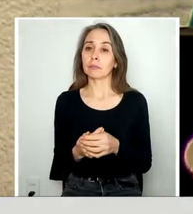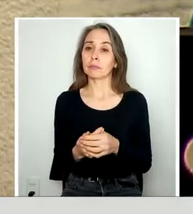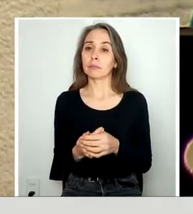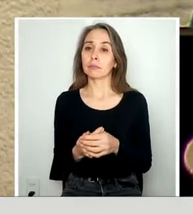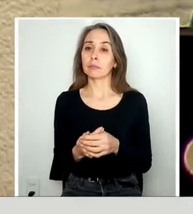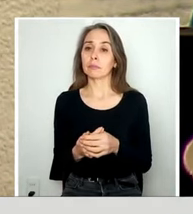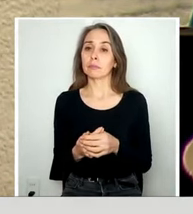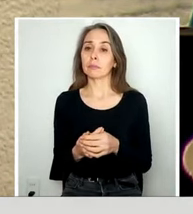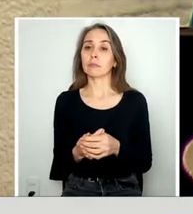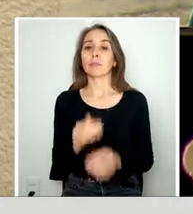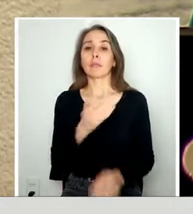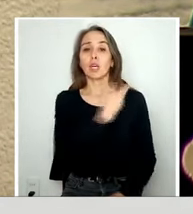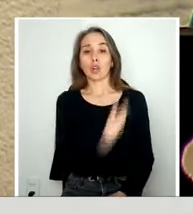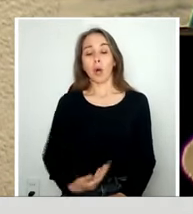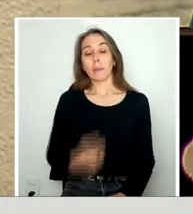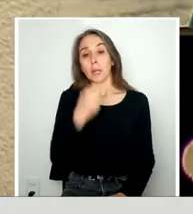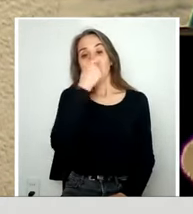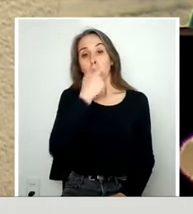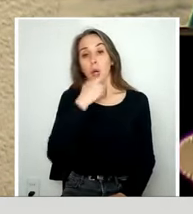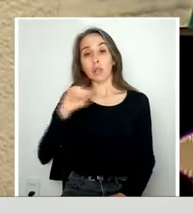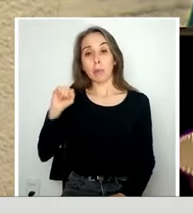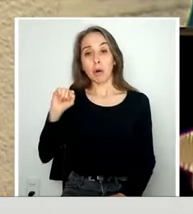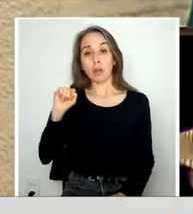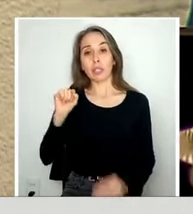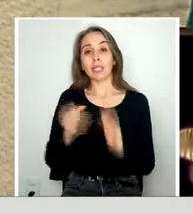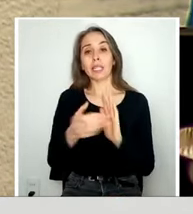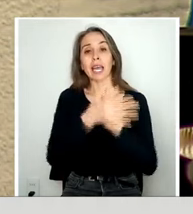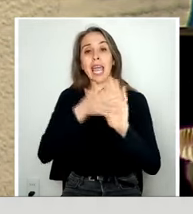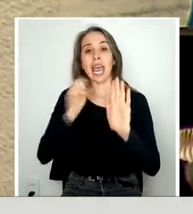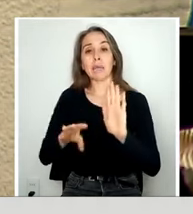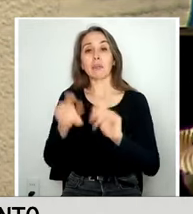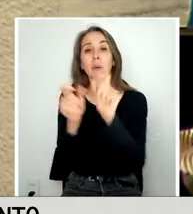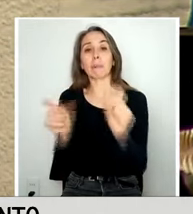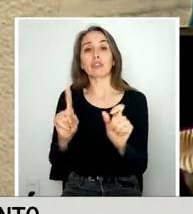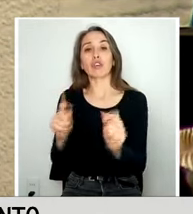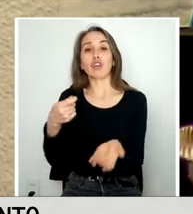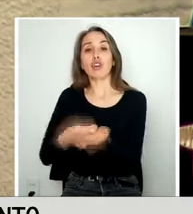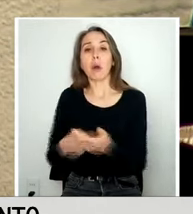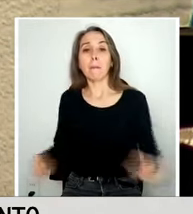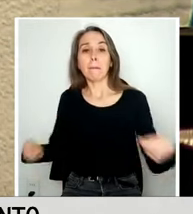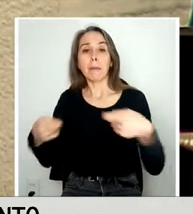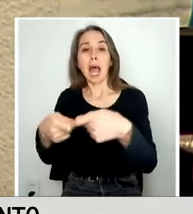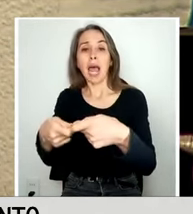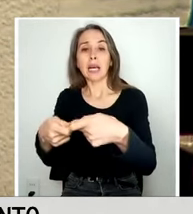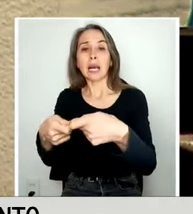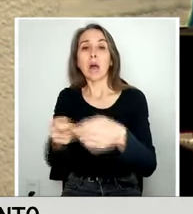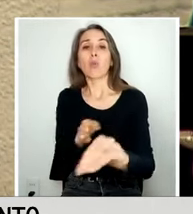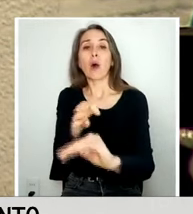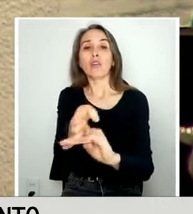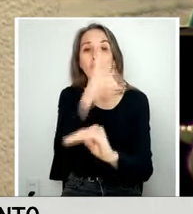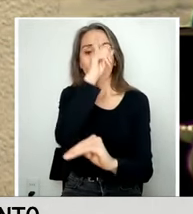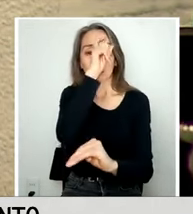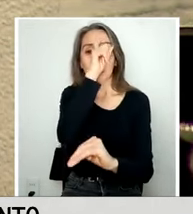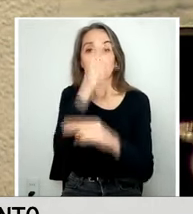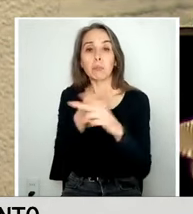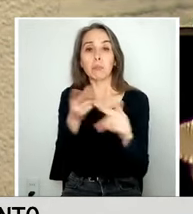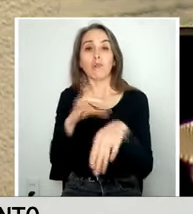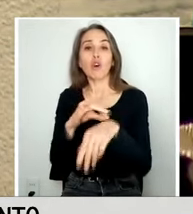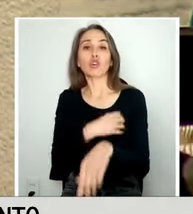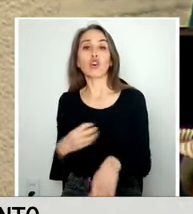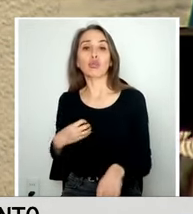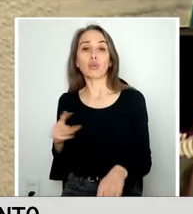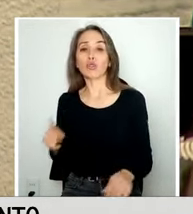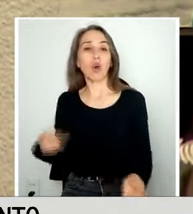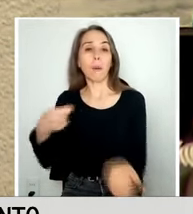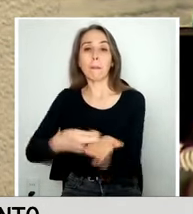este gobierno en particular de eliminar el copago en las instituciones públicas por lo tanto no se